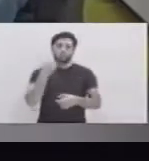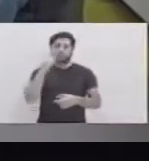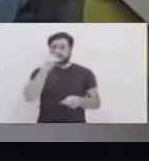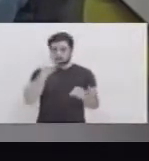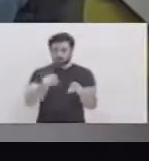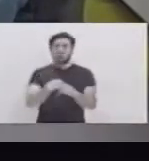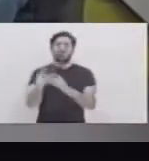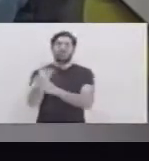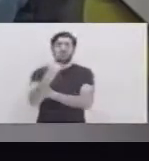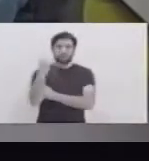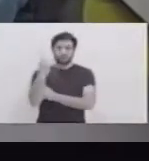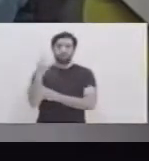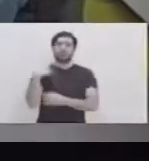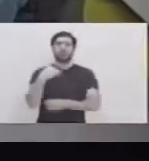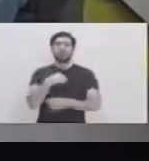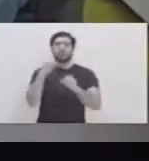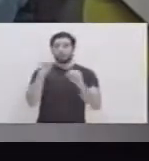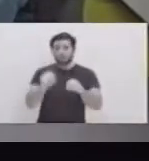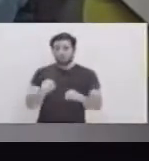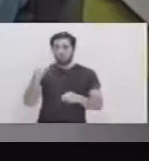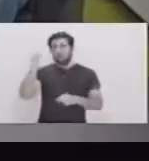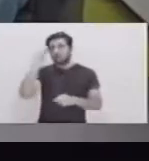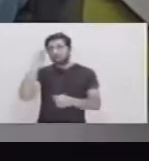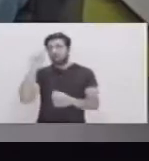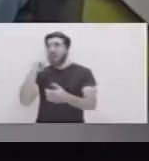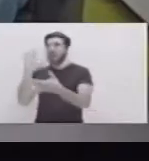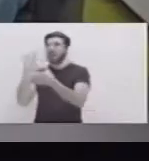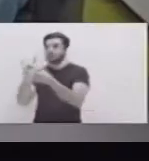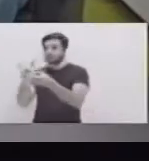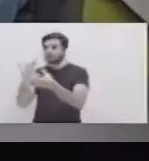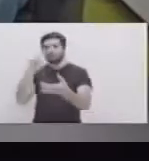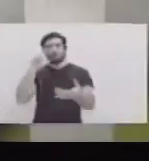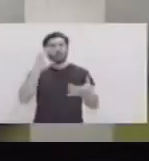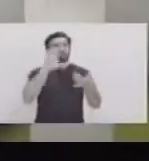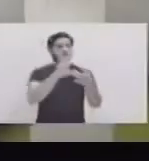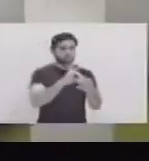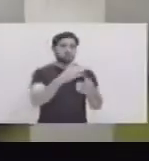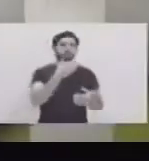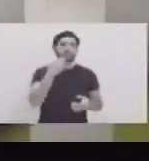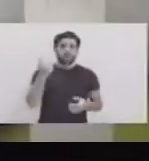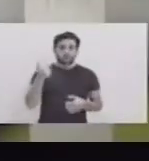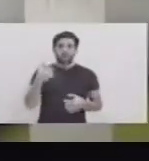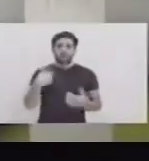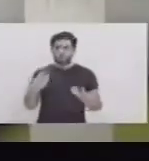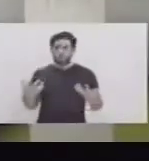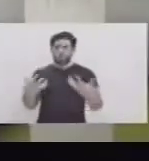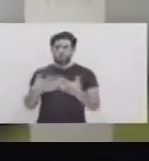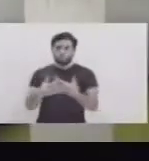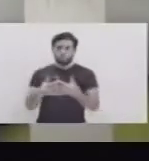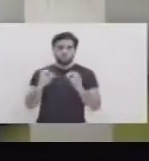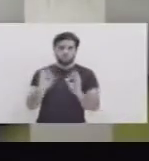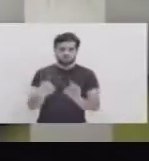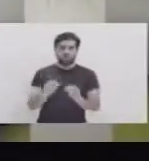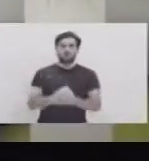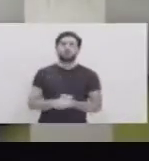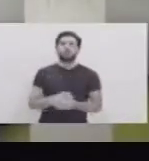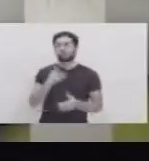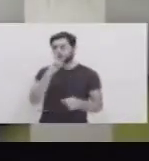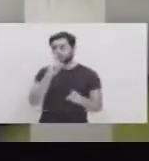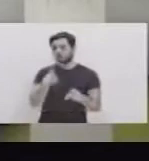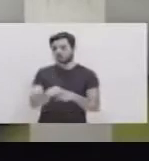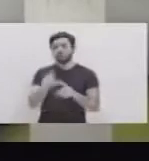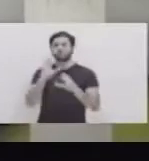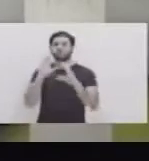persona todo el tiempo, pero sí es importante, la podemos fortalecer con la nobleza, ser nobles con ellos, estar con ellos en el momento que